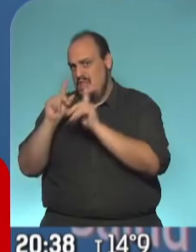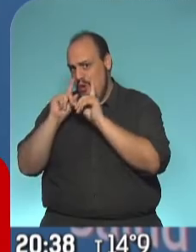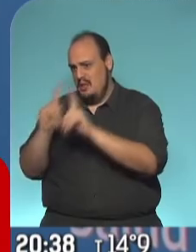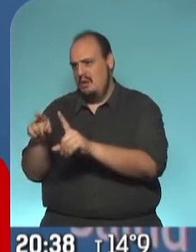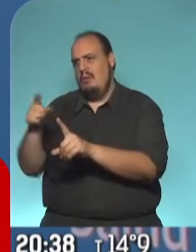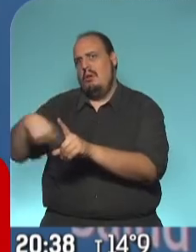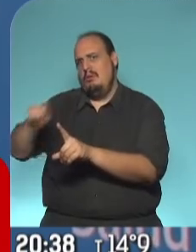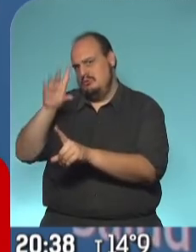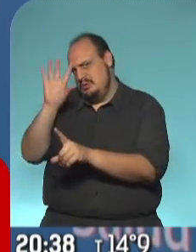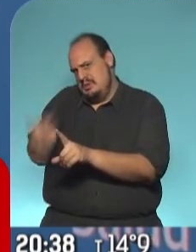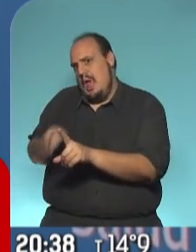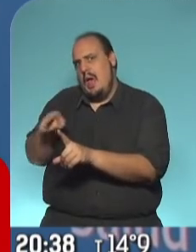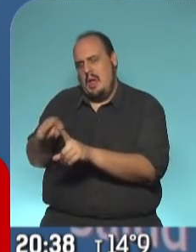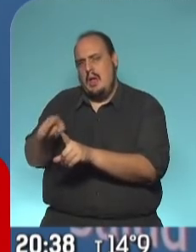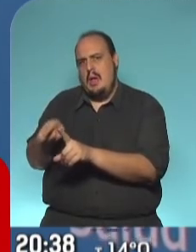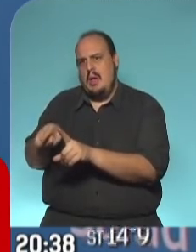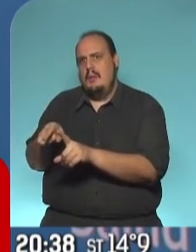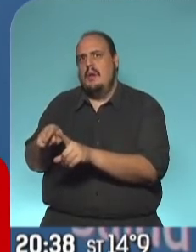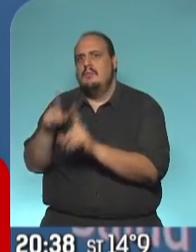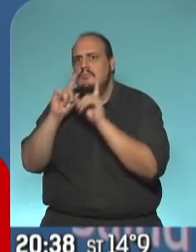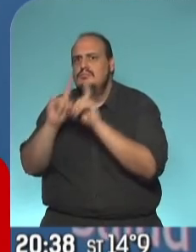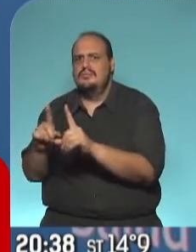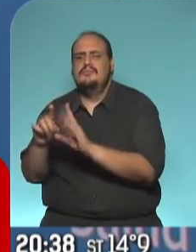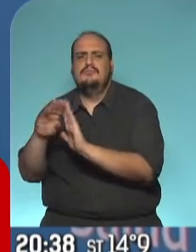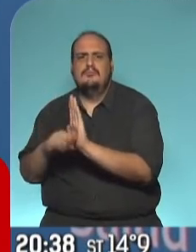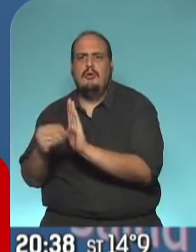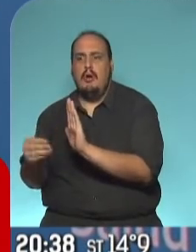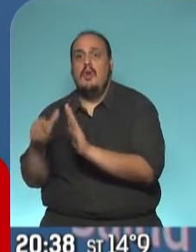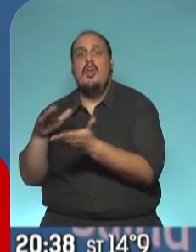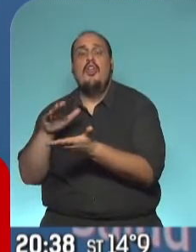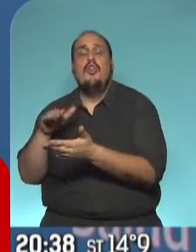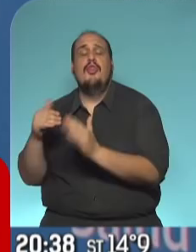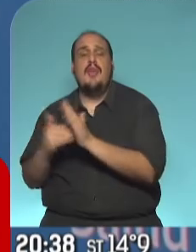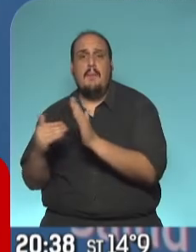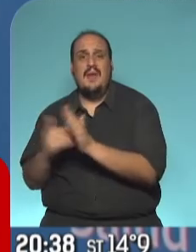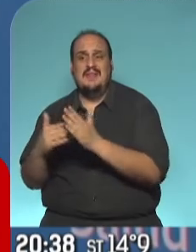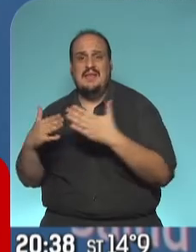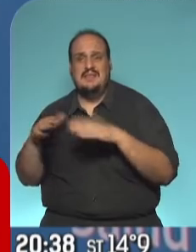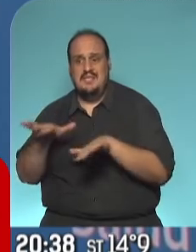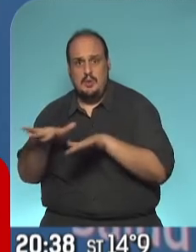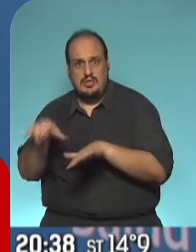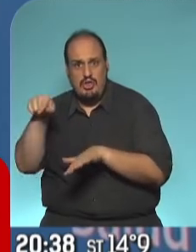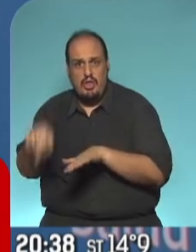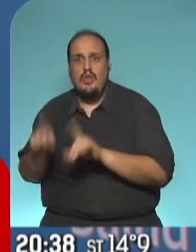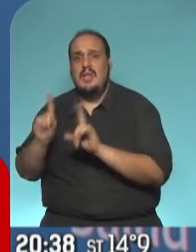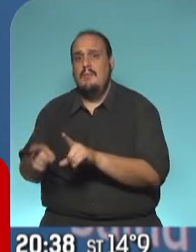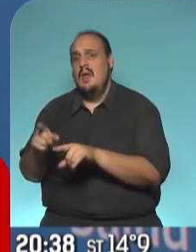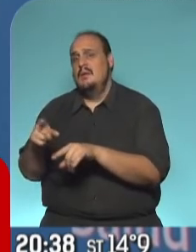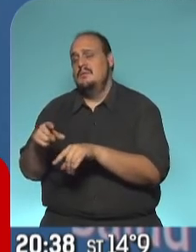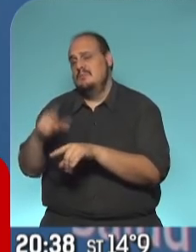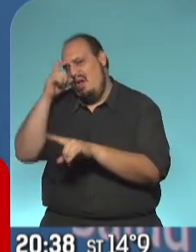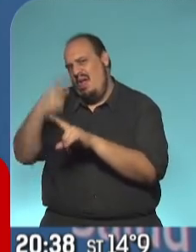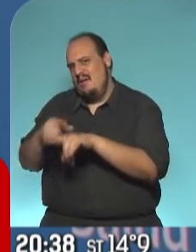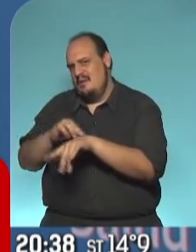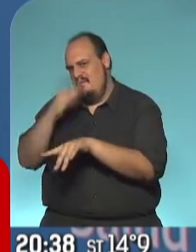las precisiones que se tengan que realizar con respecto a su estado actual, sus antecedentes y obviamente su buen pronóstico, que